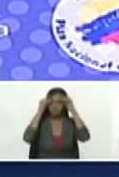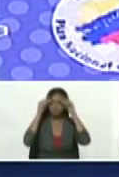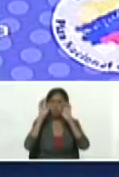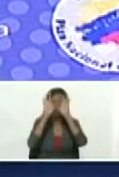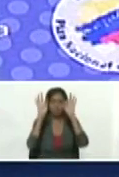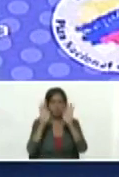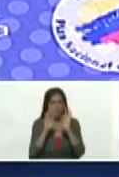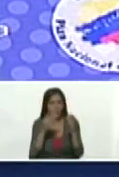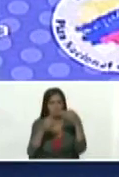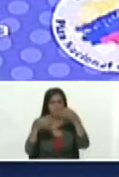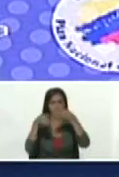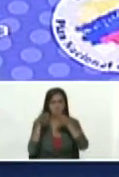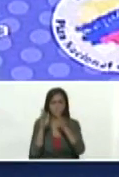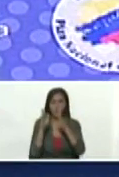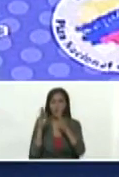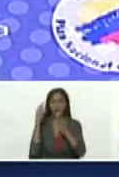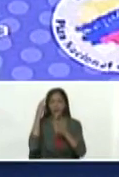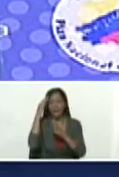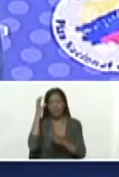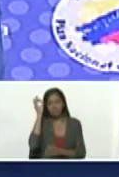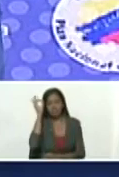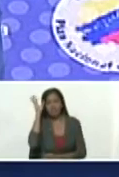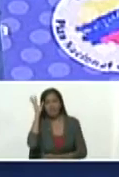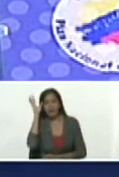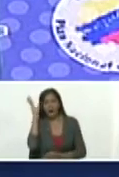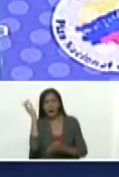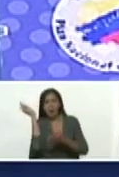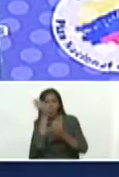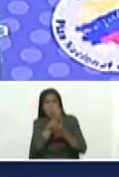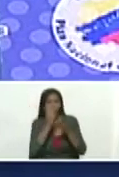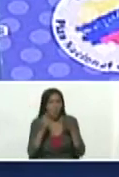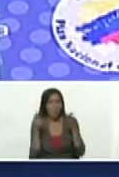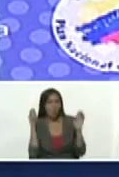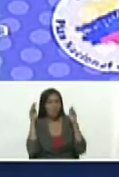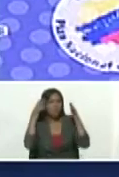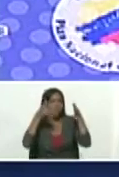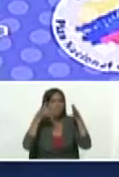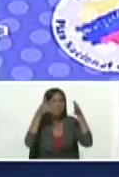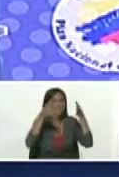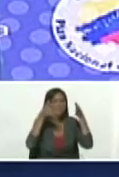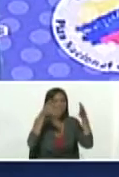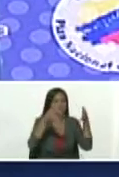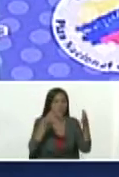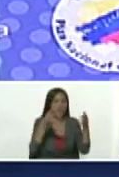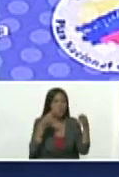de construir las ideas, de dibujar las ideas, una forma muy,